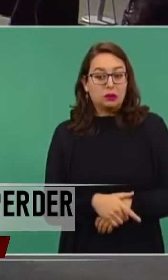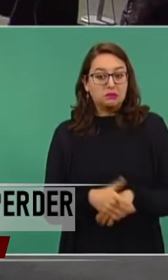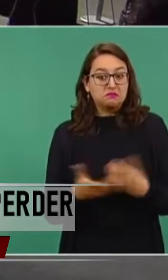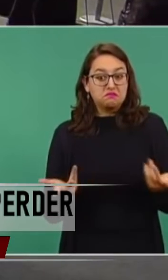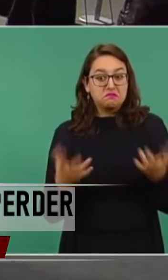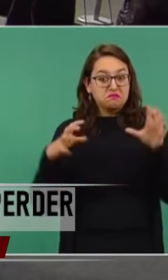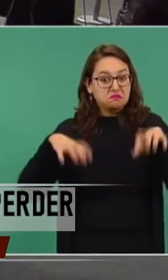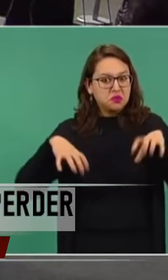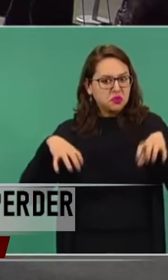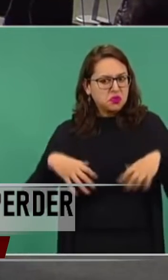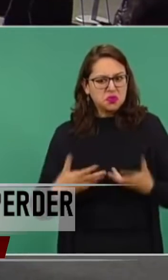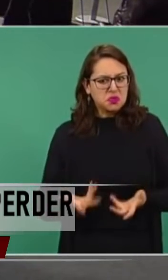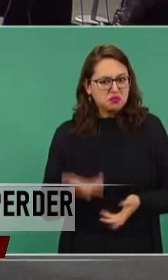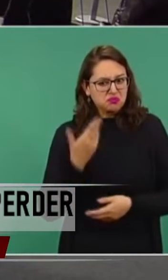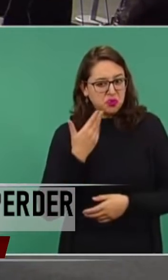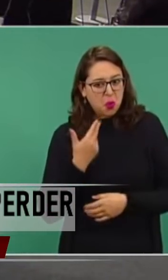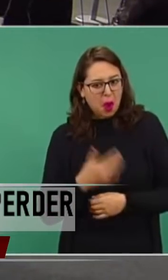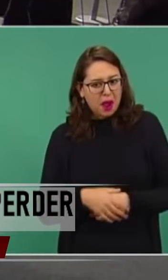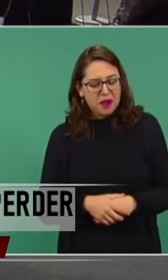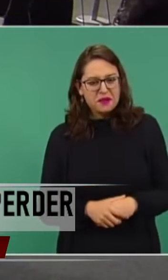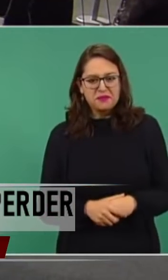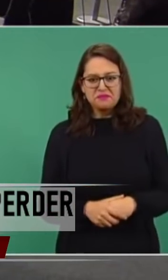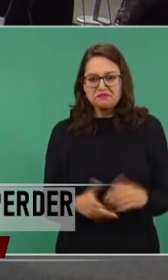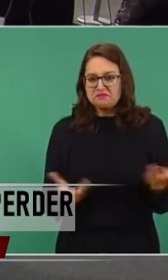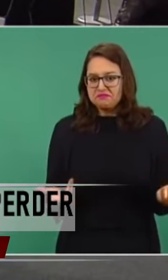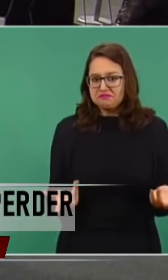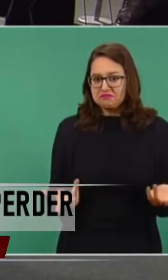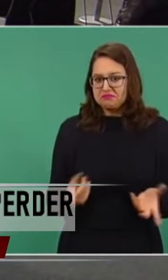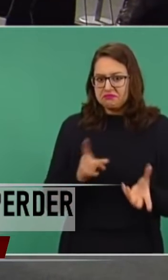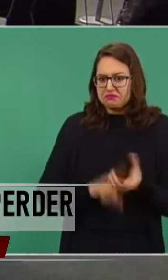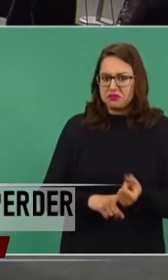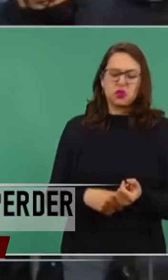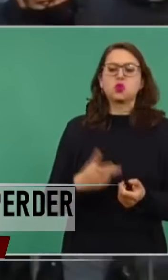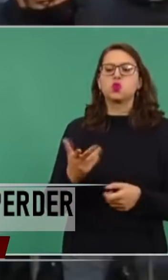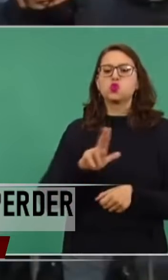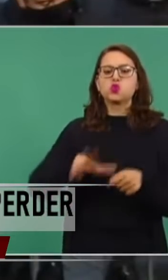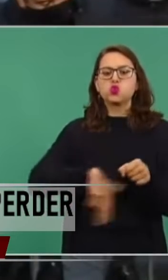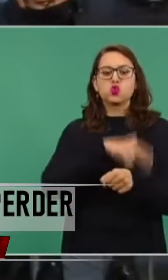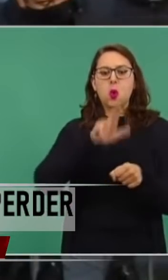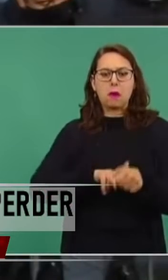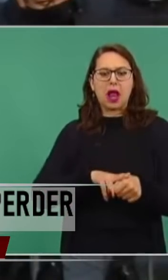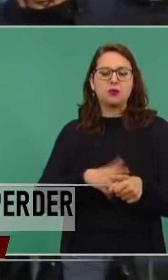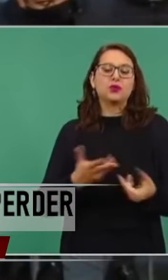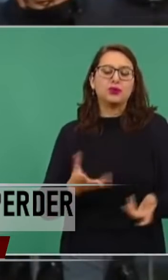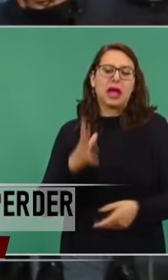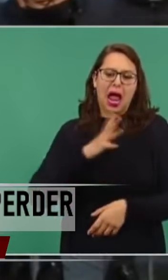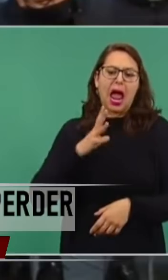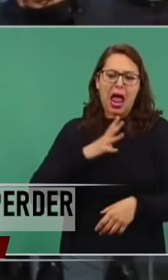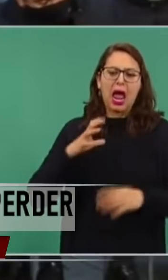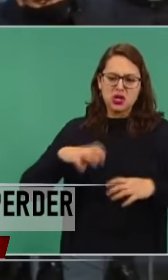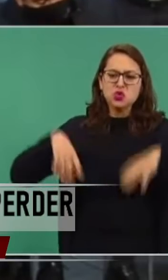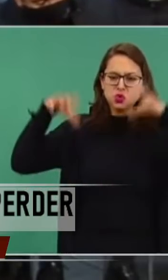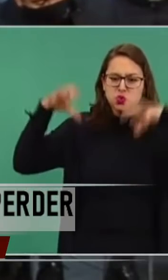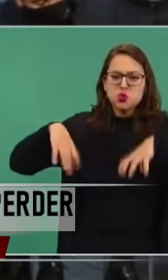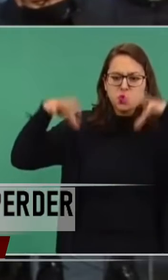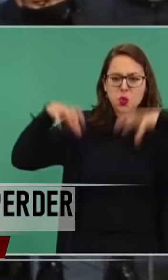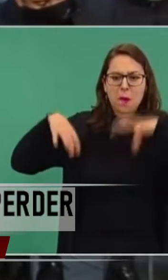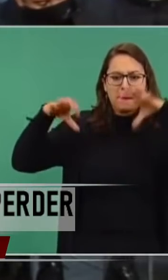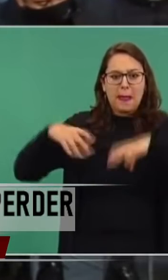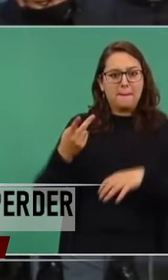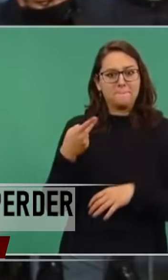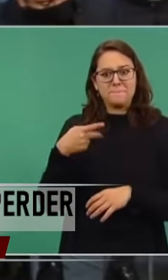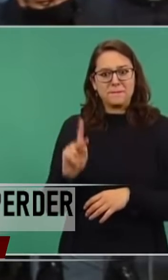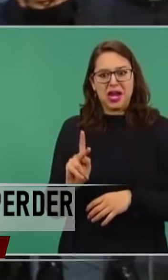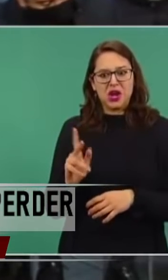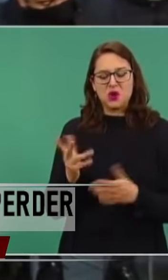atípicas fueron lluvias previstas por el propio servicio meteorológico es decir la inundación no se debió a lluvias que haya habido en